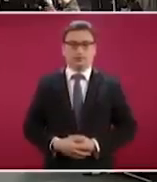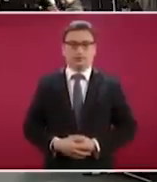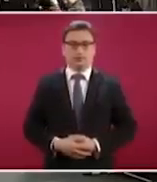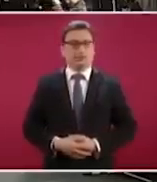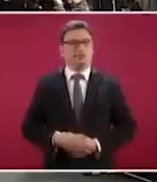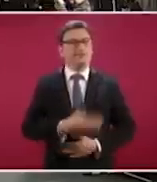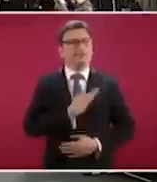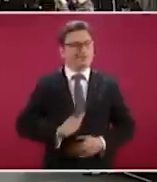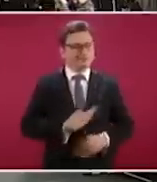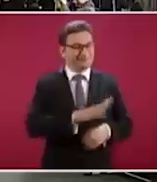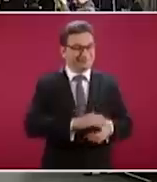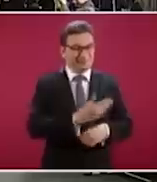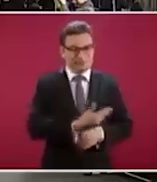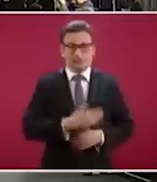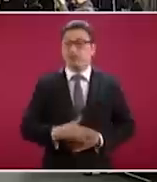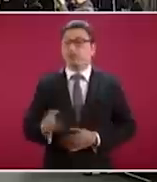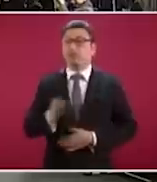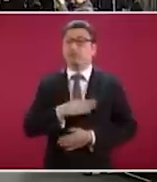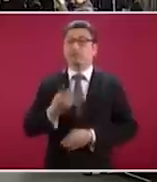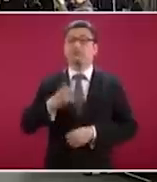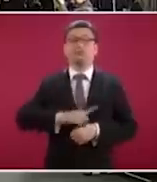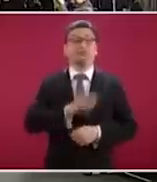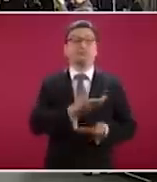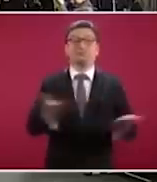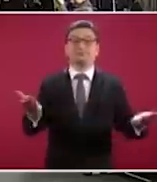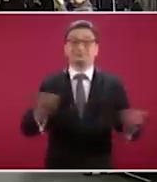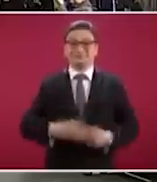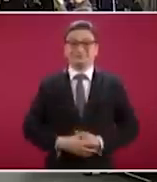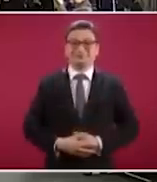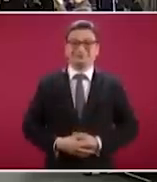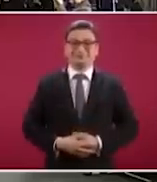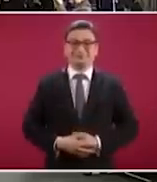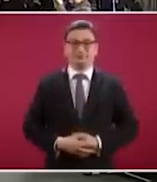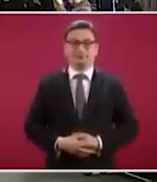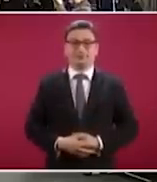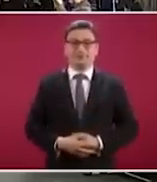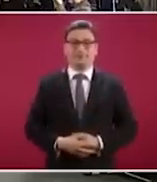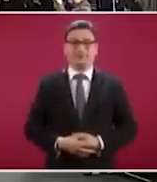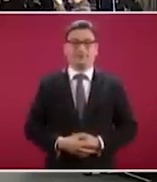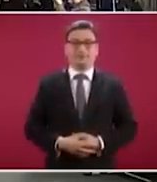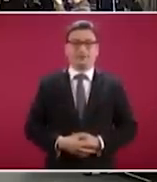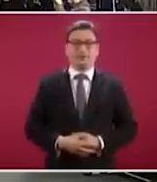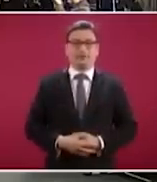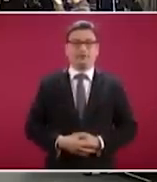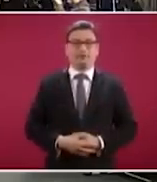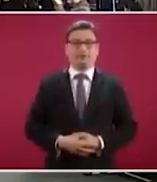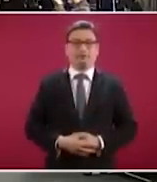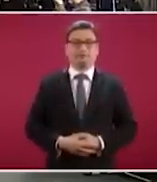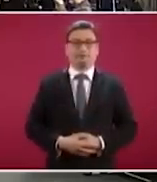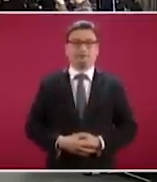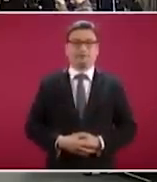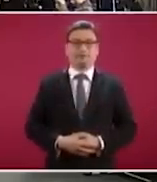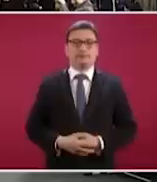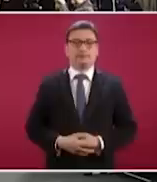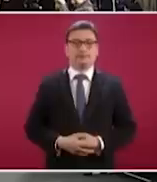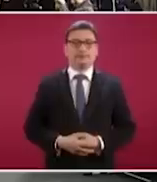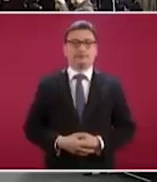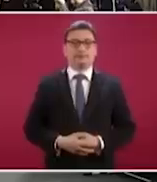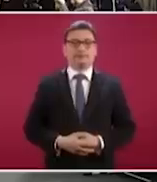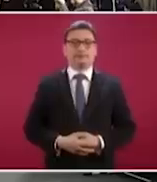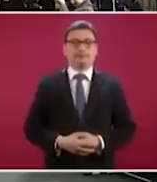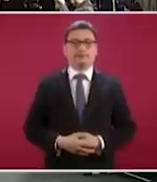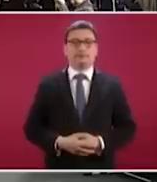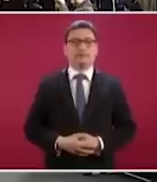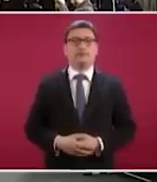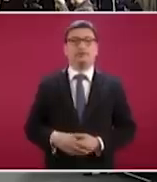Con su permiso, señor presidente, muy buenos días. En virtud de la ausencia temporal otorgada por la Junta